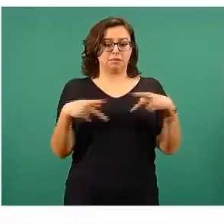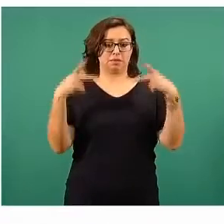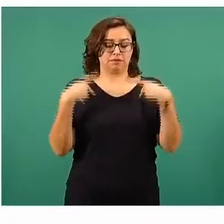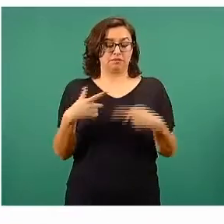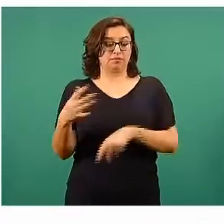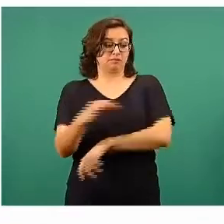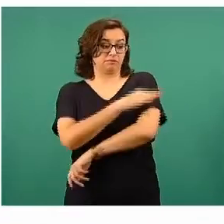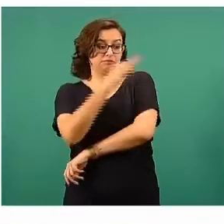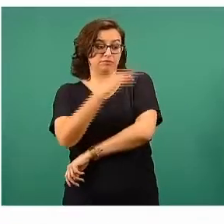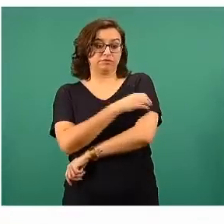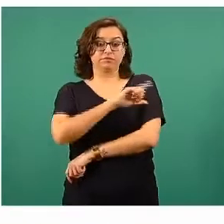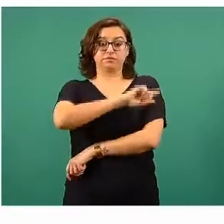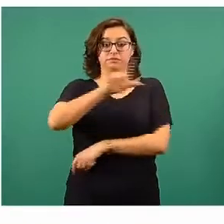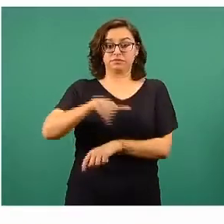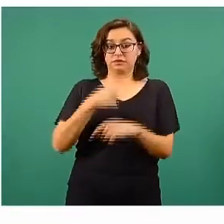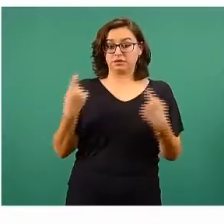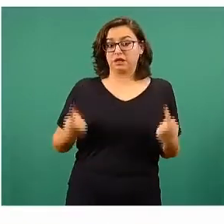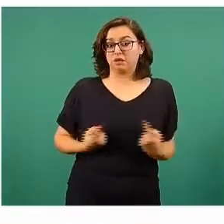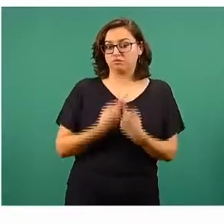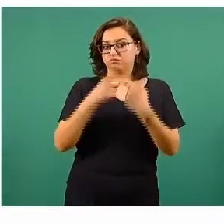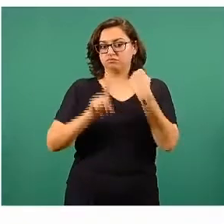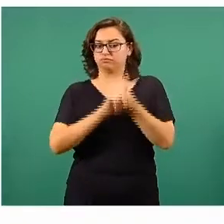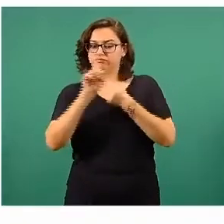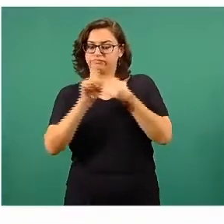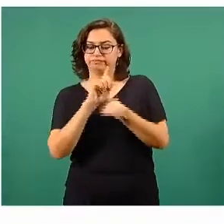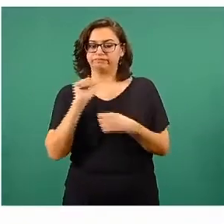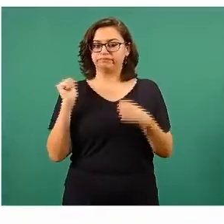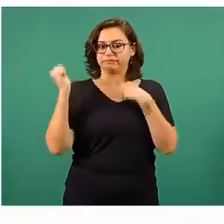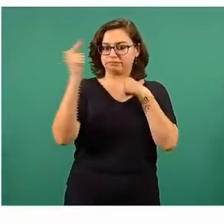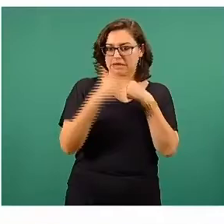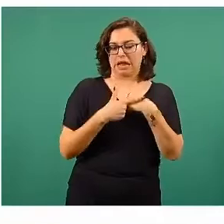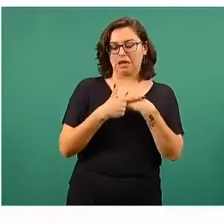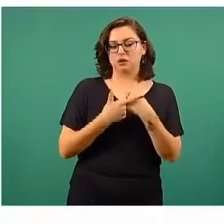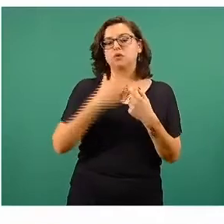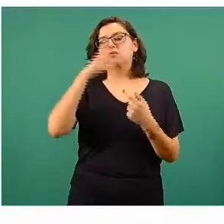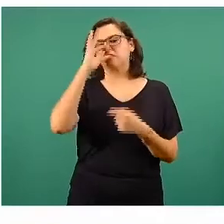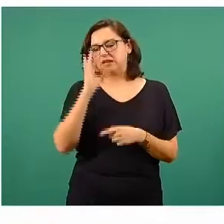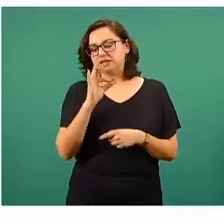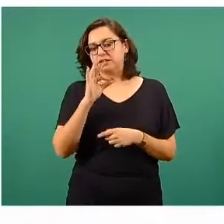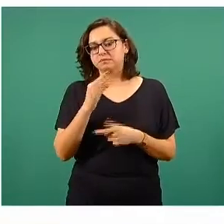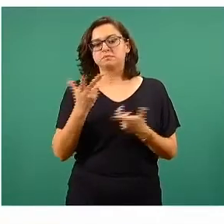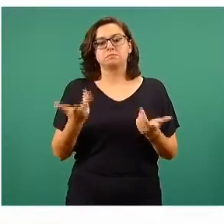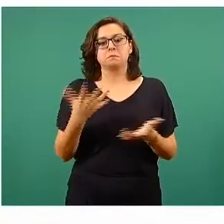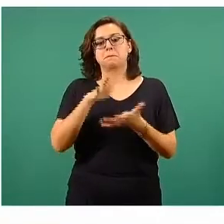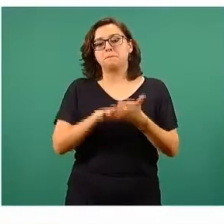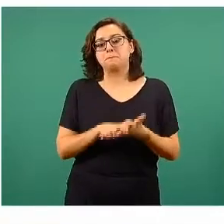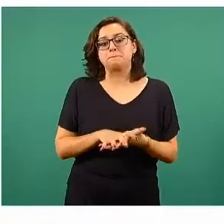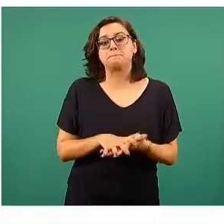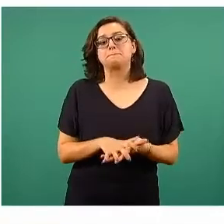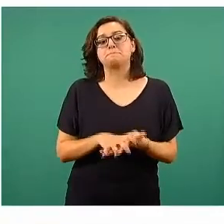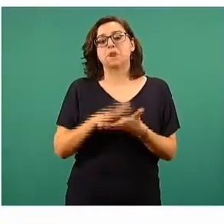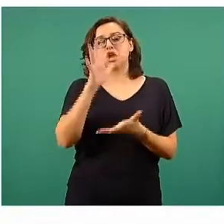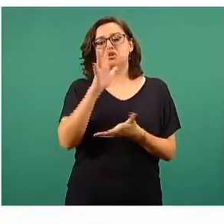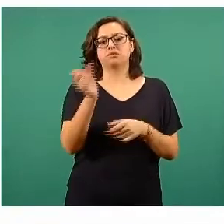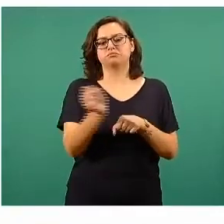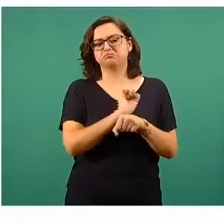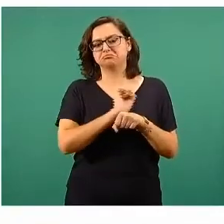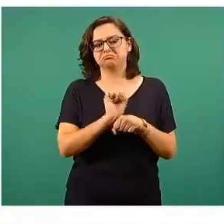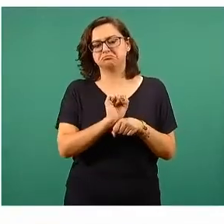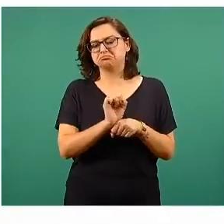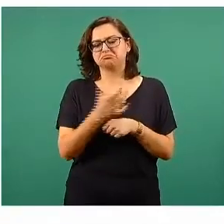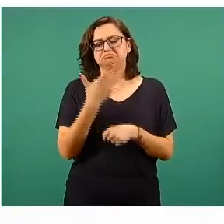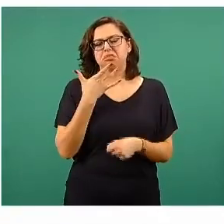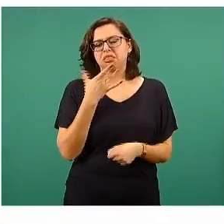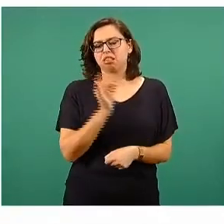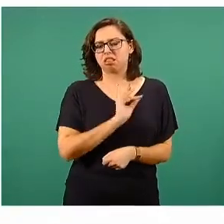e inmunización, términos coloquiales. Las reacciones adversas, en su gran mayoría, son leves, en ningún